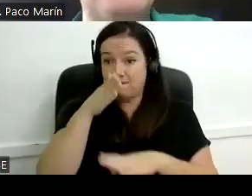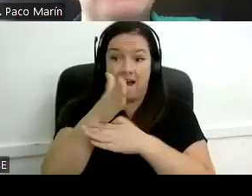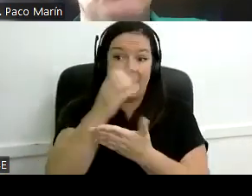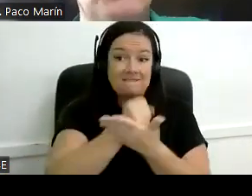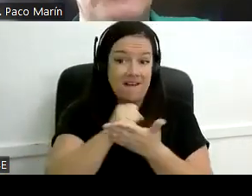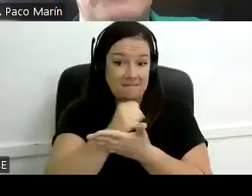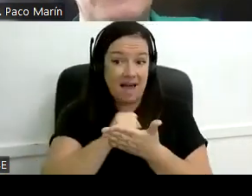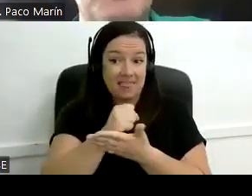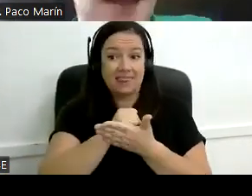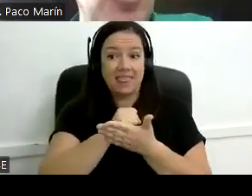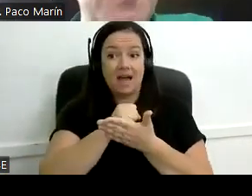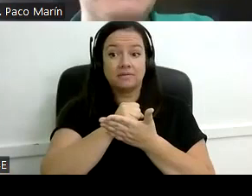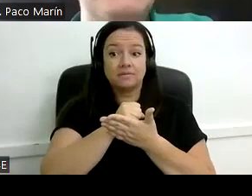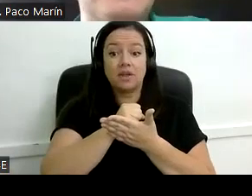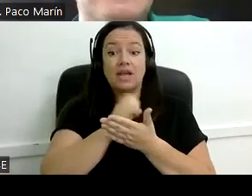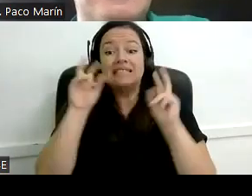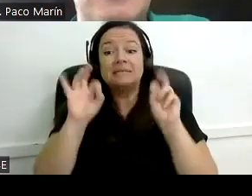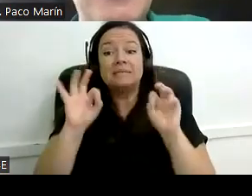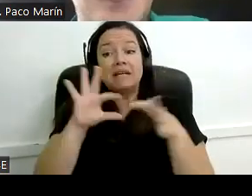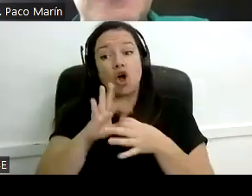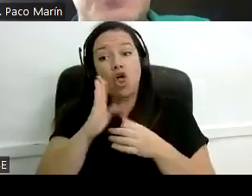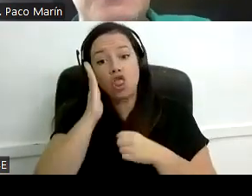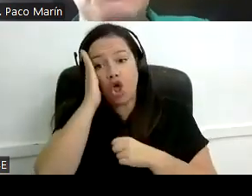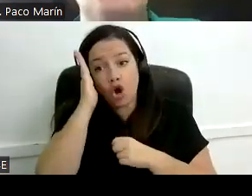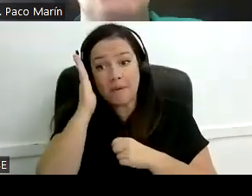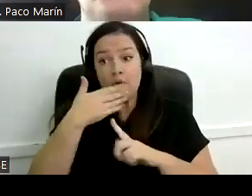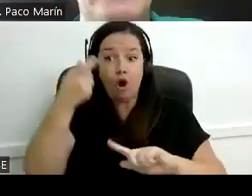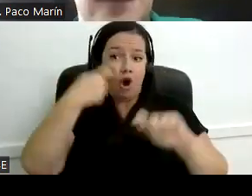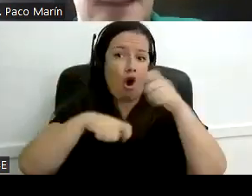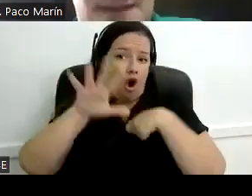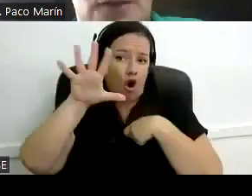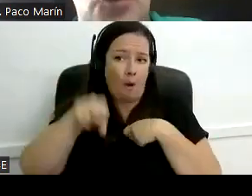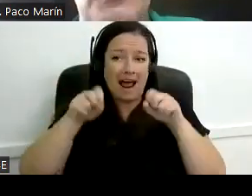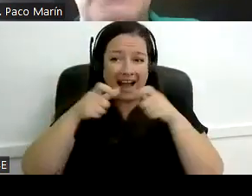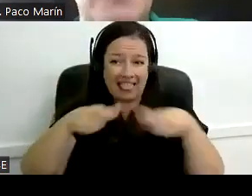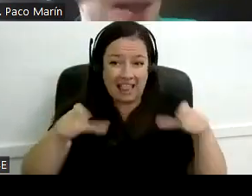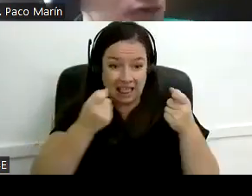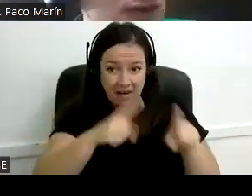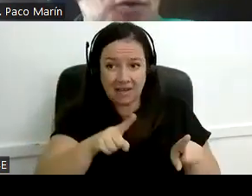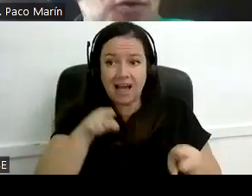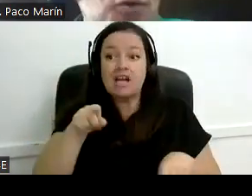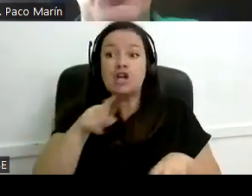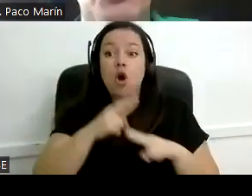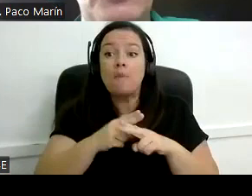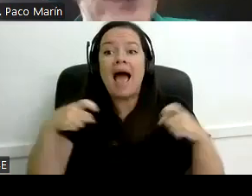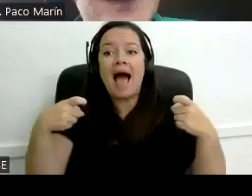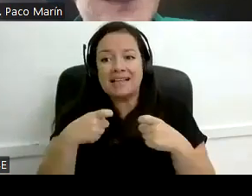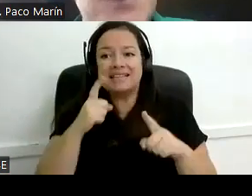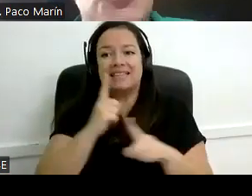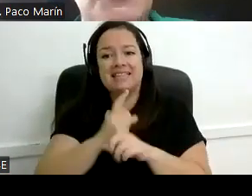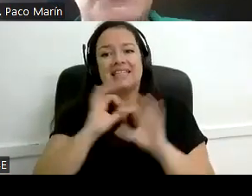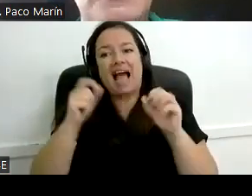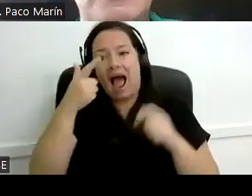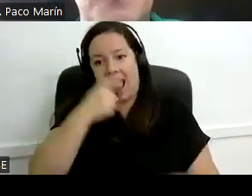farmacia para dormir de venta libre son antihistamínicos. También hemos de ir con cuidado porque sobre todo en